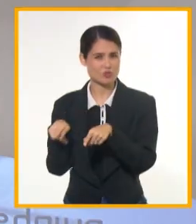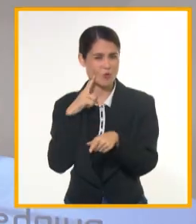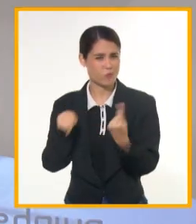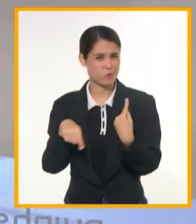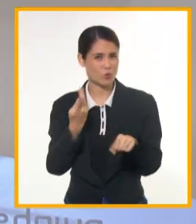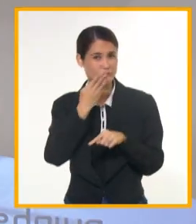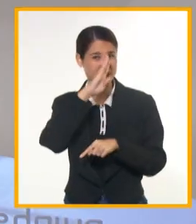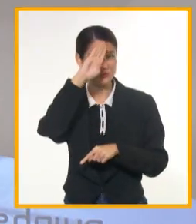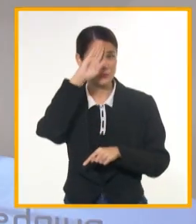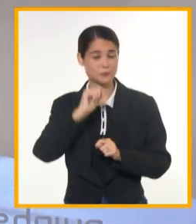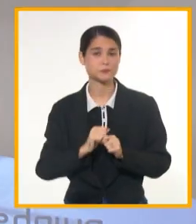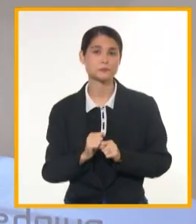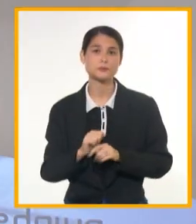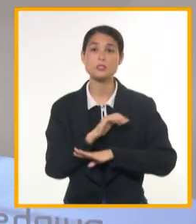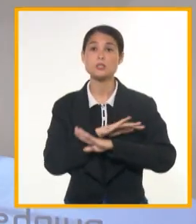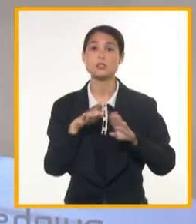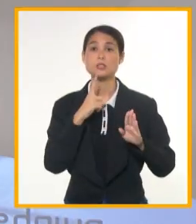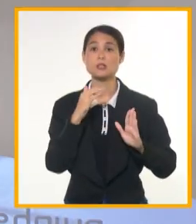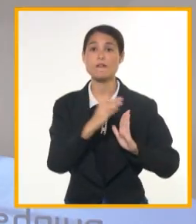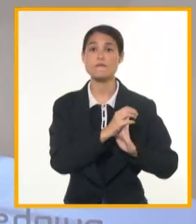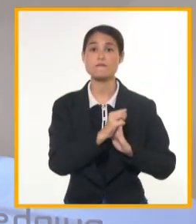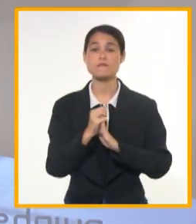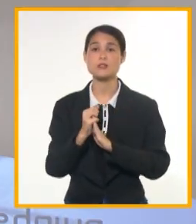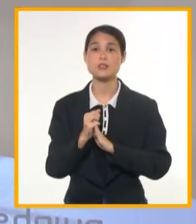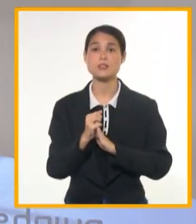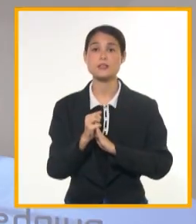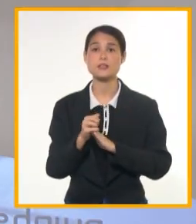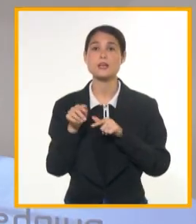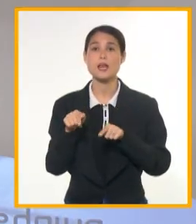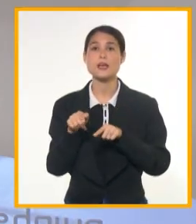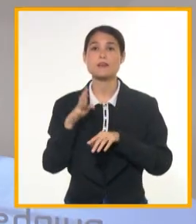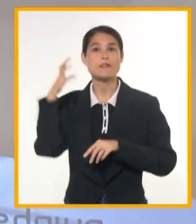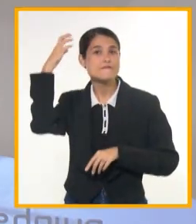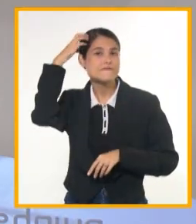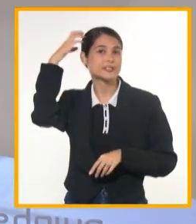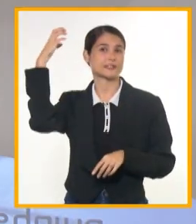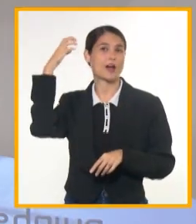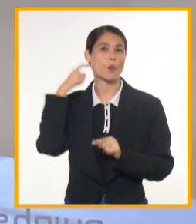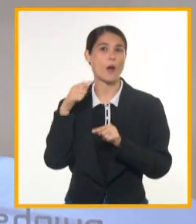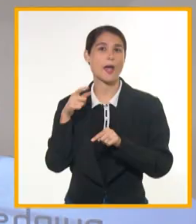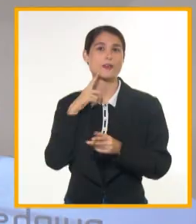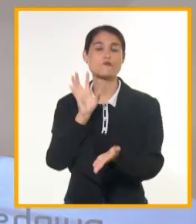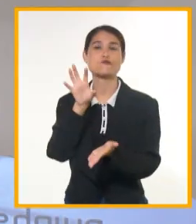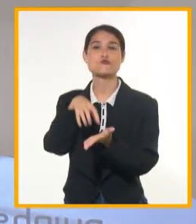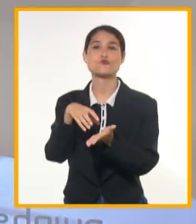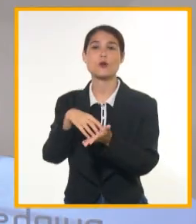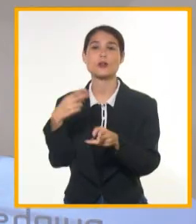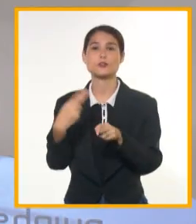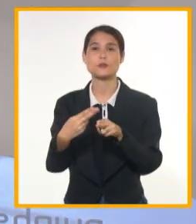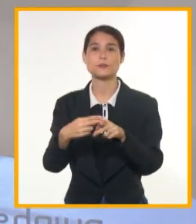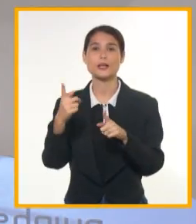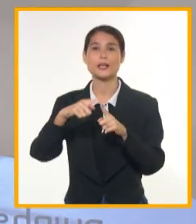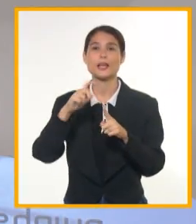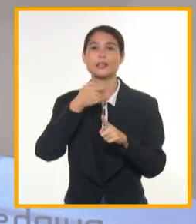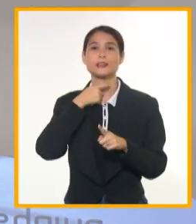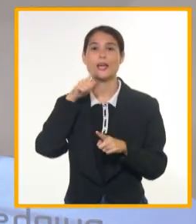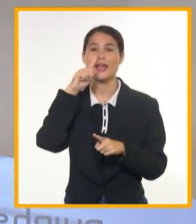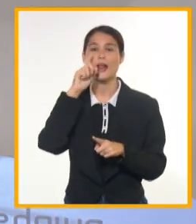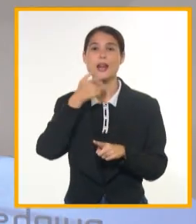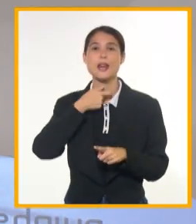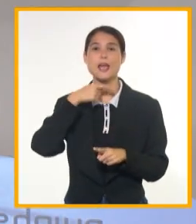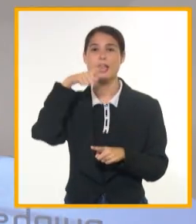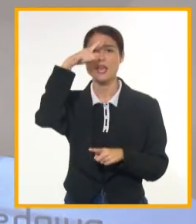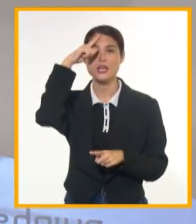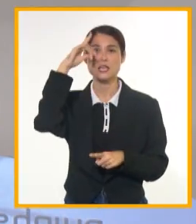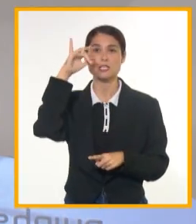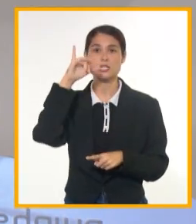un representante demócrata del estado de Tennessee, un veterano demócrata de más de 5